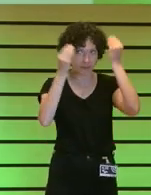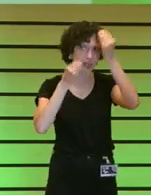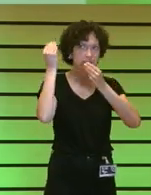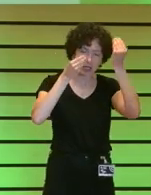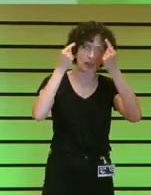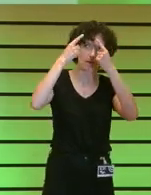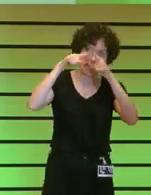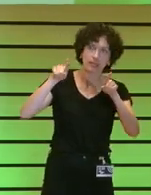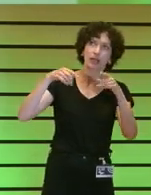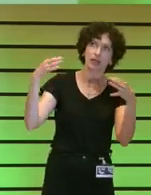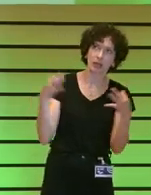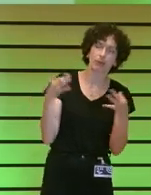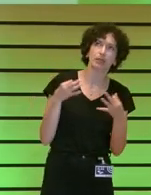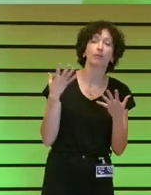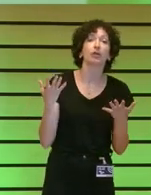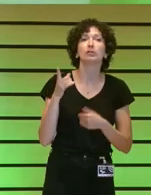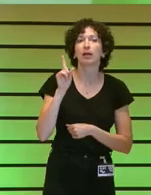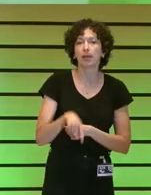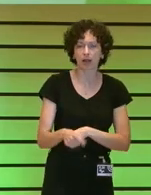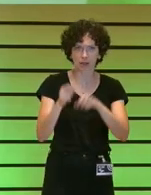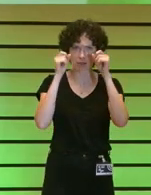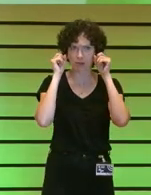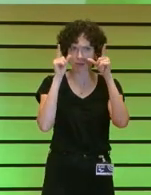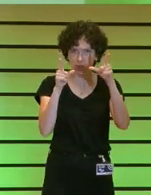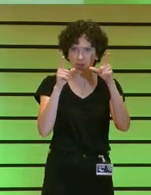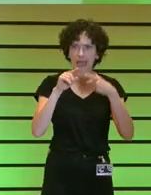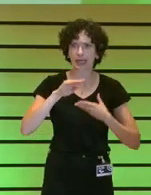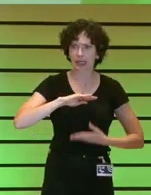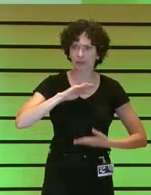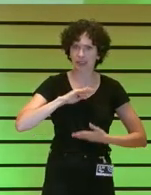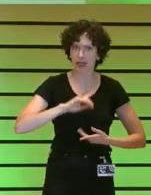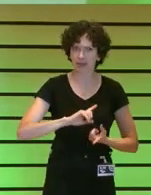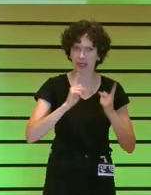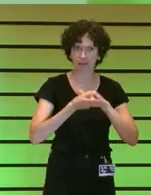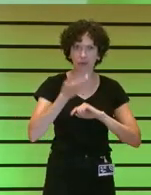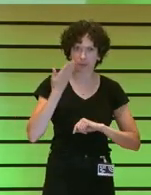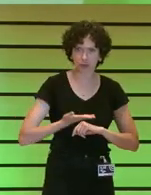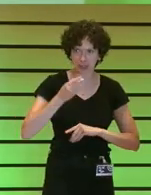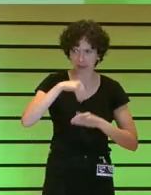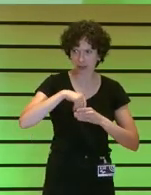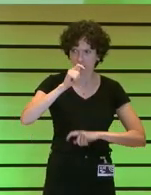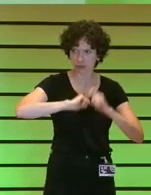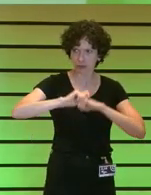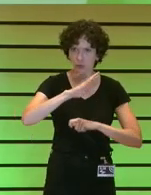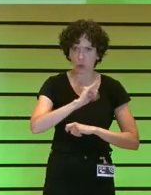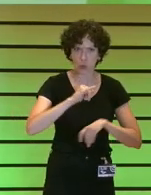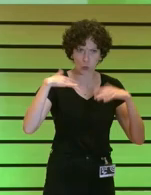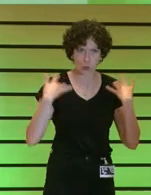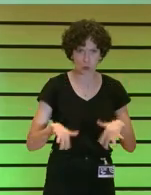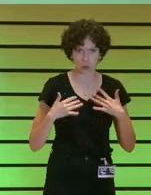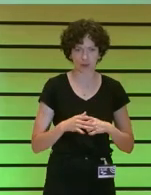las has hecho ahora también te descubre el enorme potencial de cambio que tenéis organizaciones como las vuestras Pues